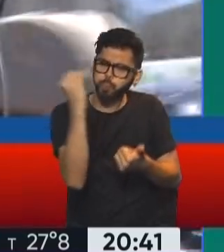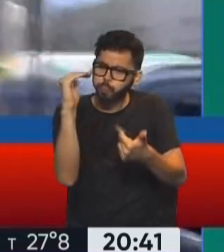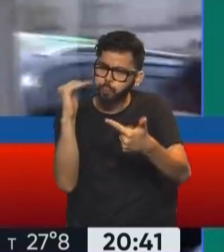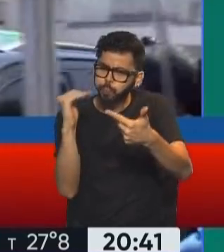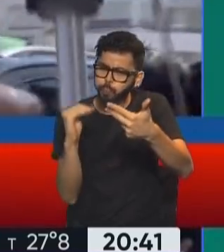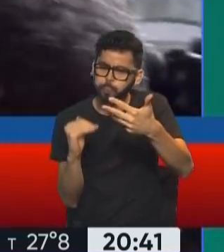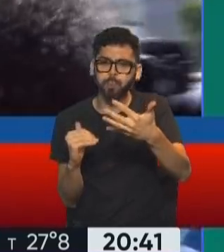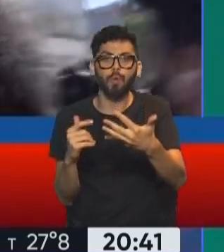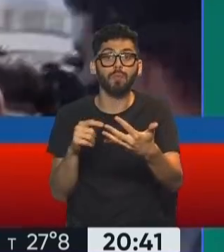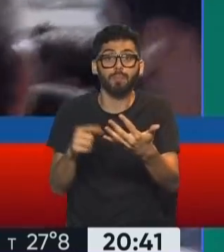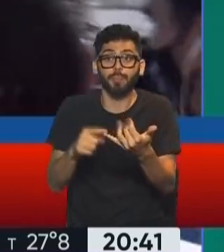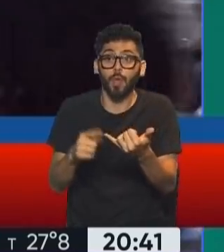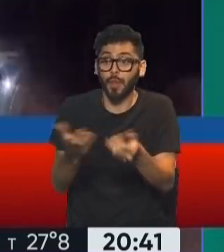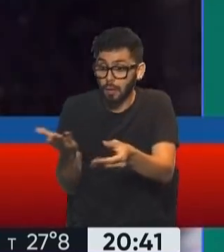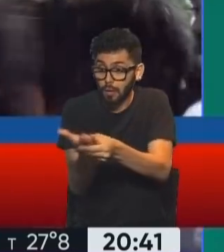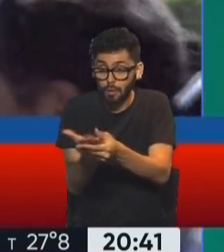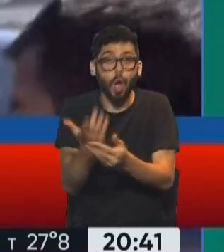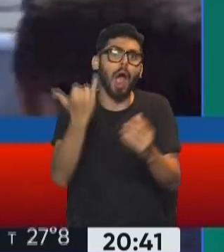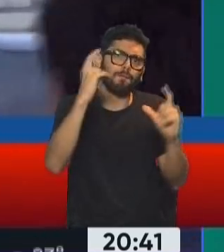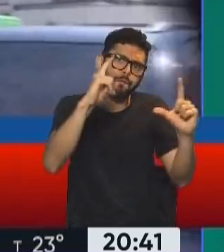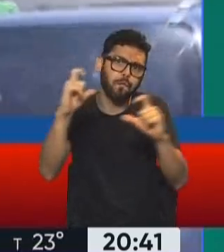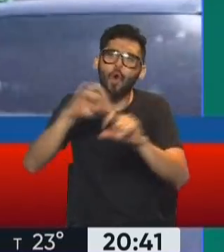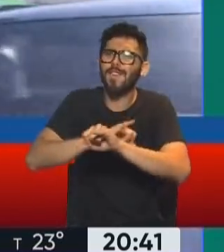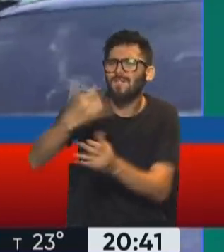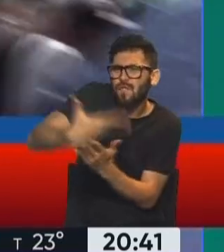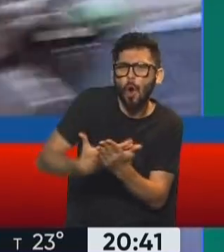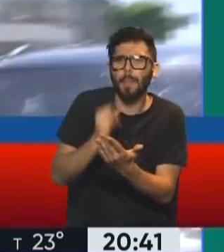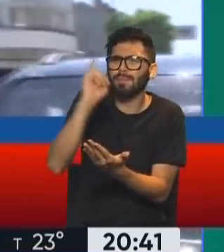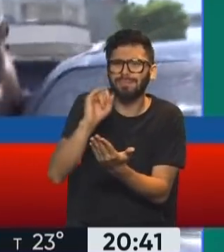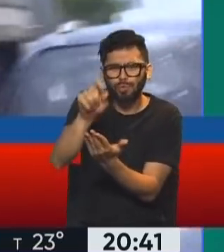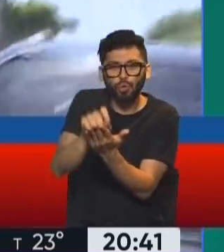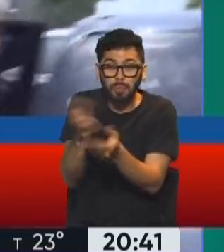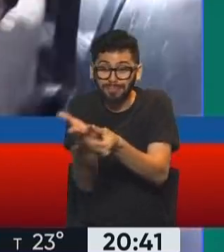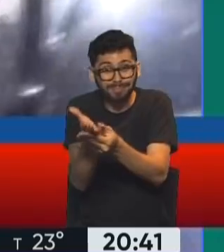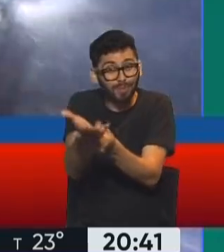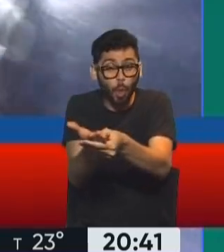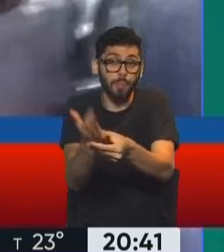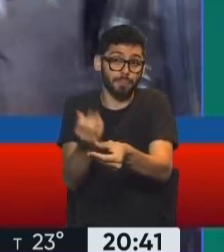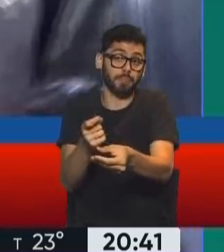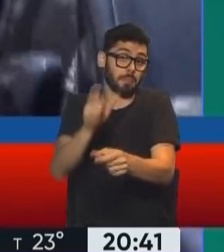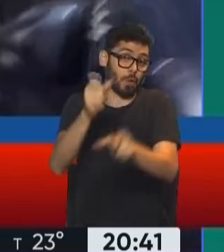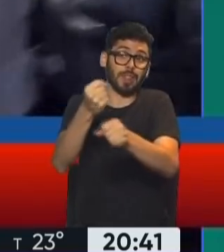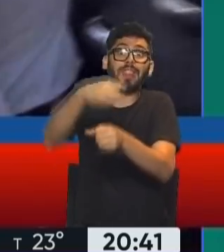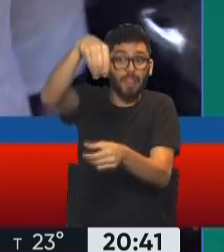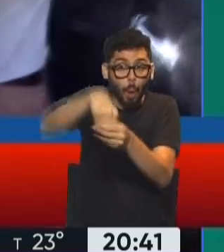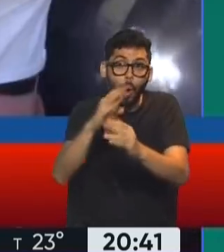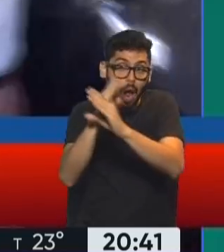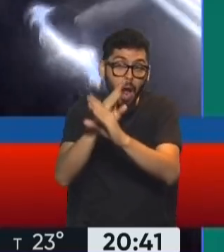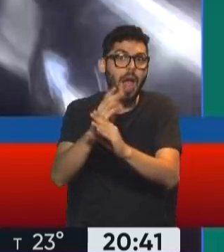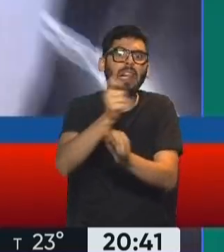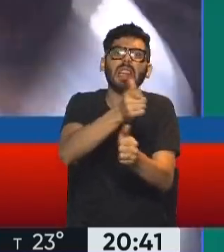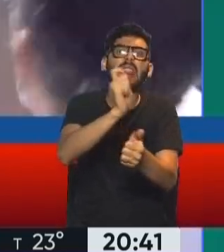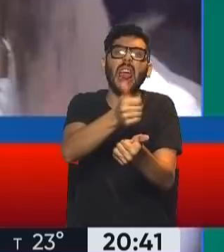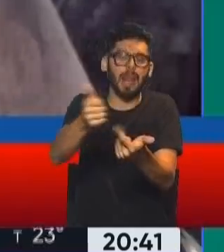documentos sobre los seguimientos, documentos, fotografías, informes, reportes que habían elaborado agentes de inteligencia que están